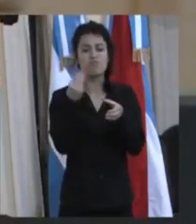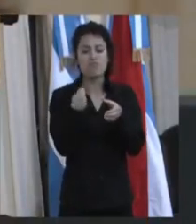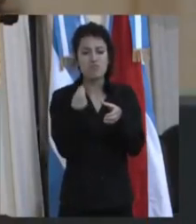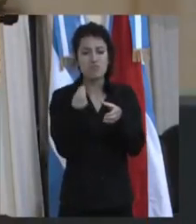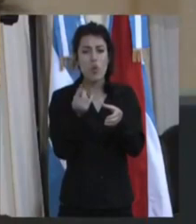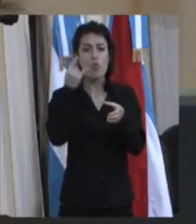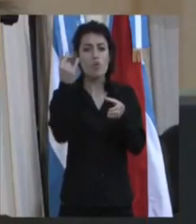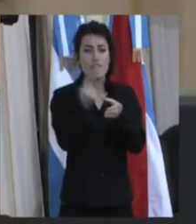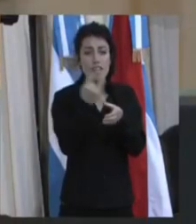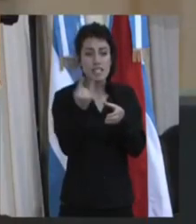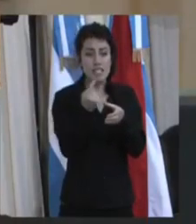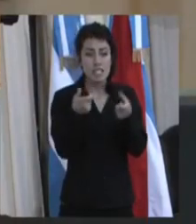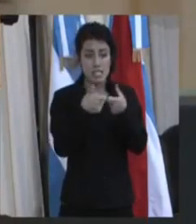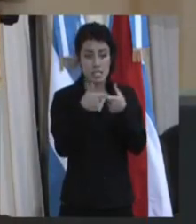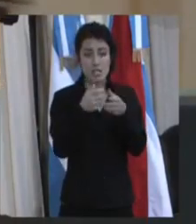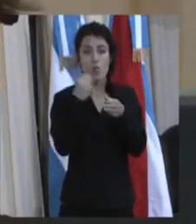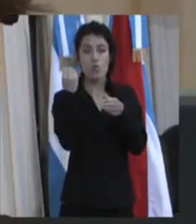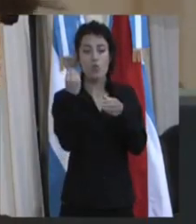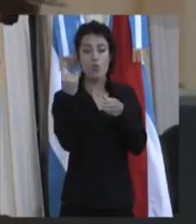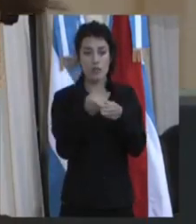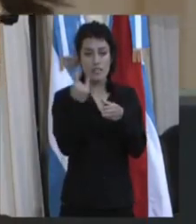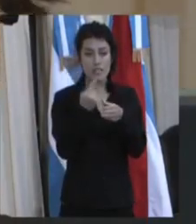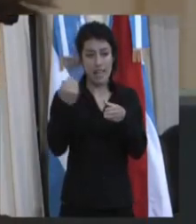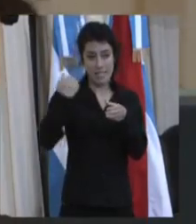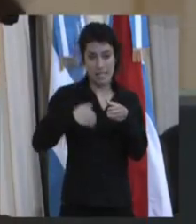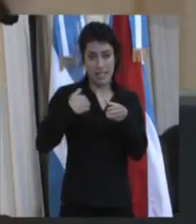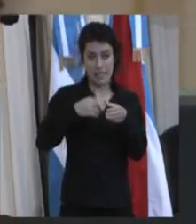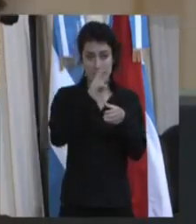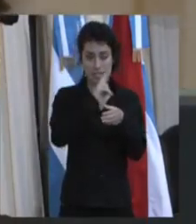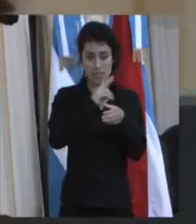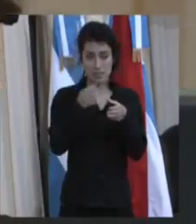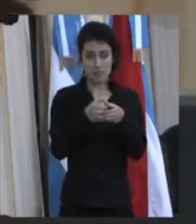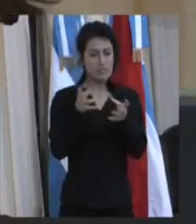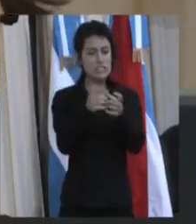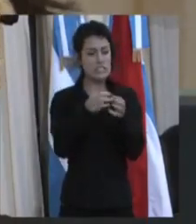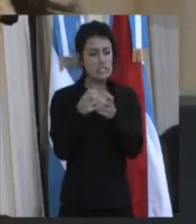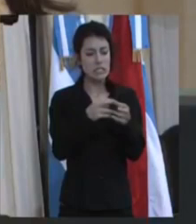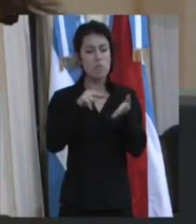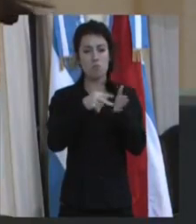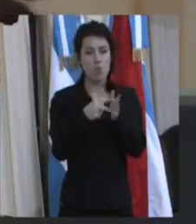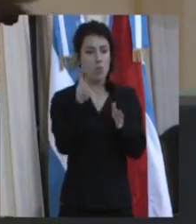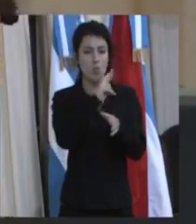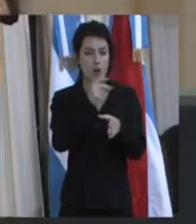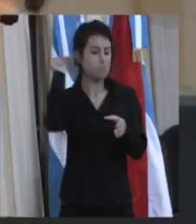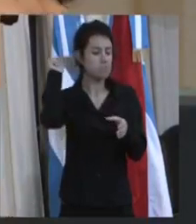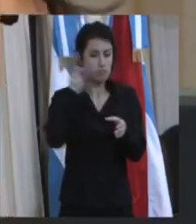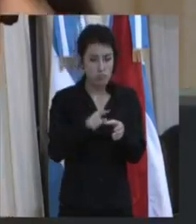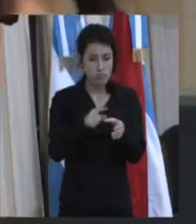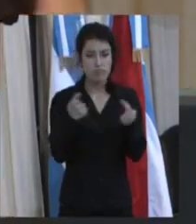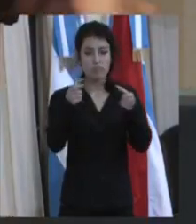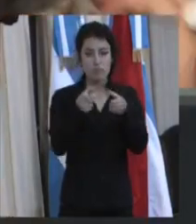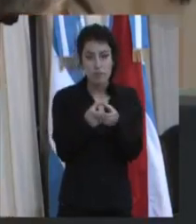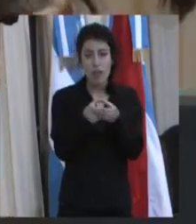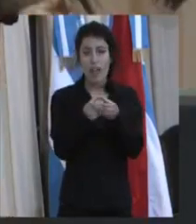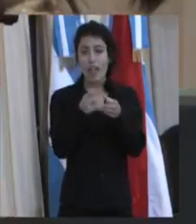llama Universitarias Argentinas. Ahí se discute todos los problemas de la mujer, una suerte de encuentro nacional de mujeres como los